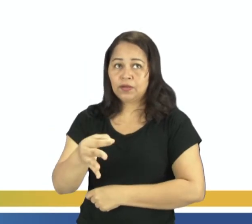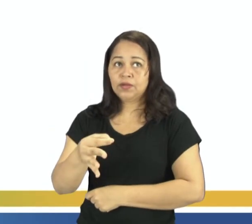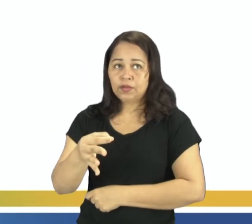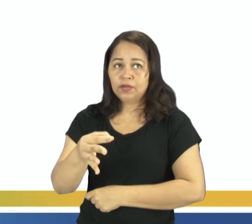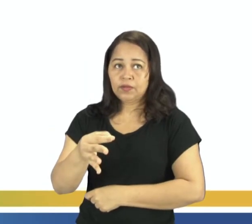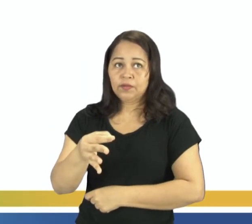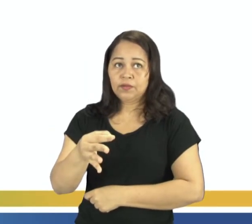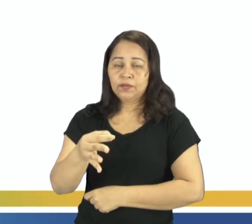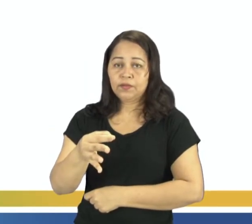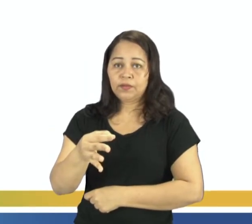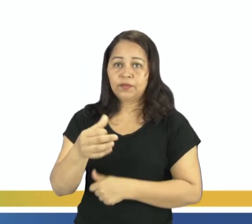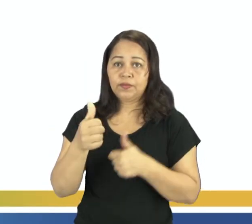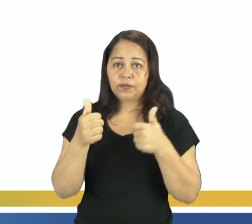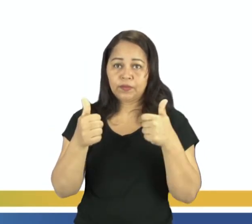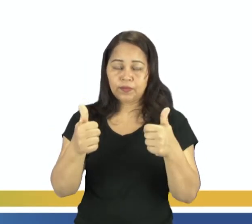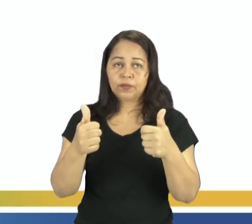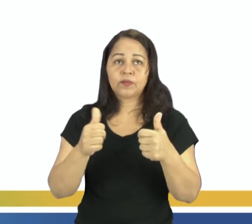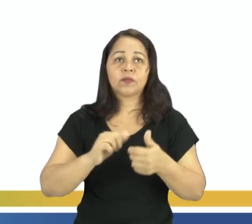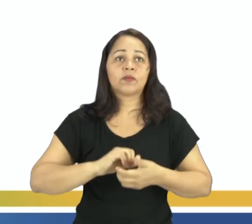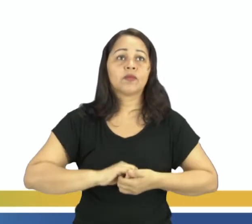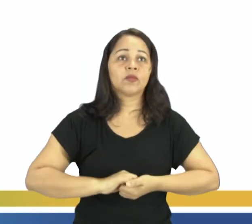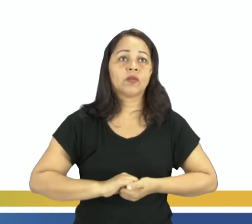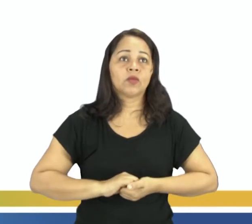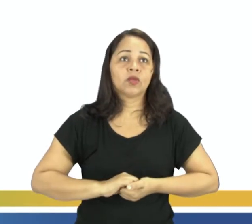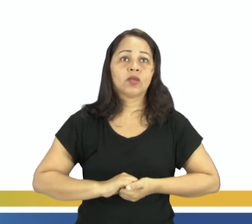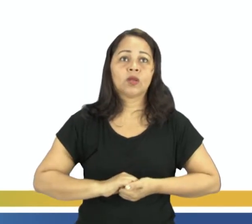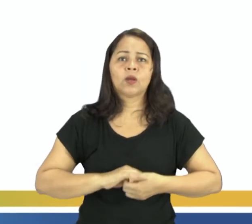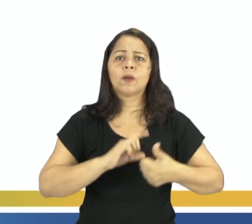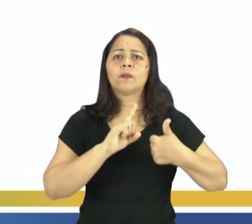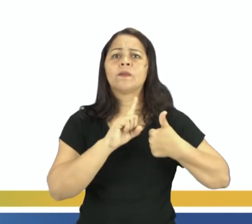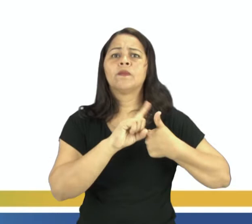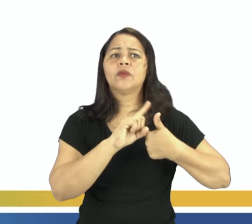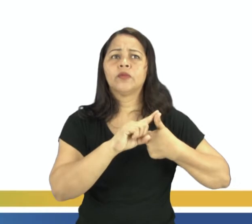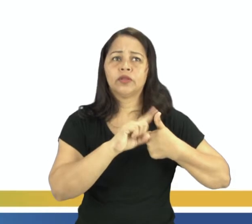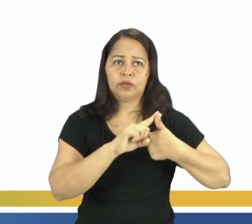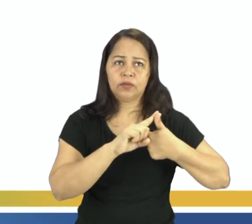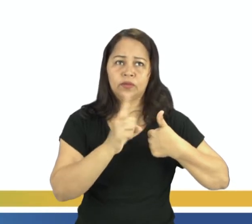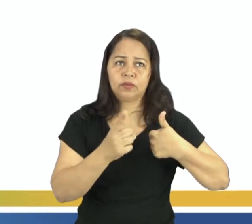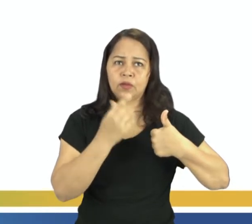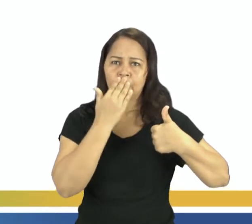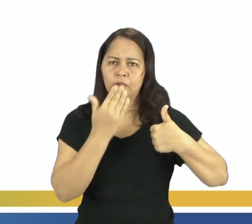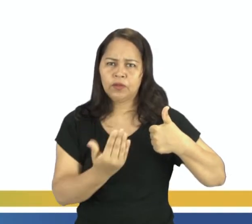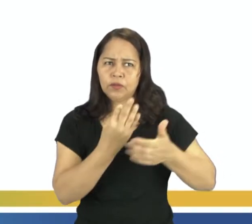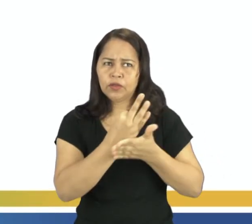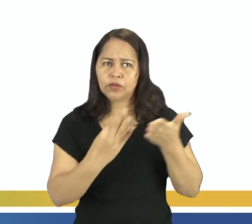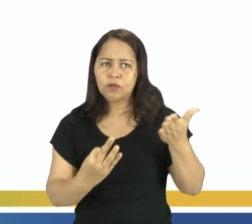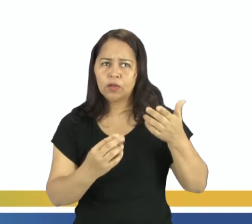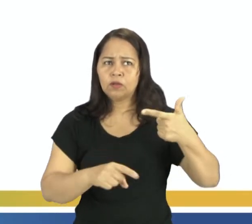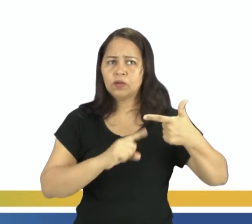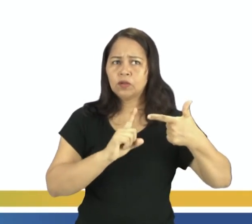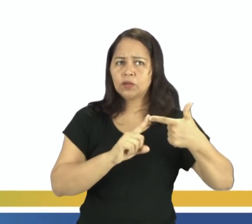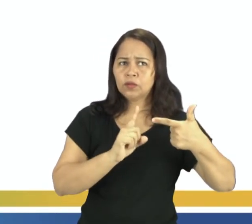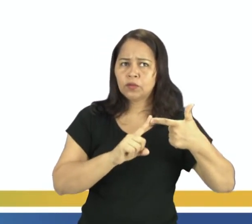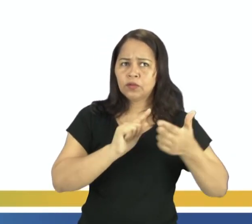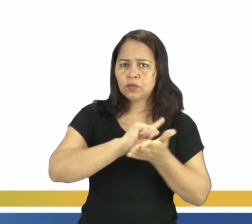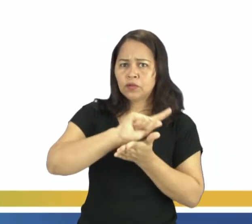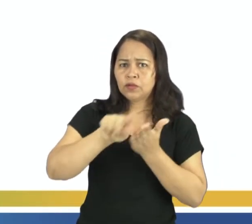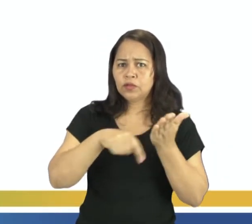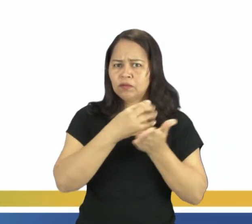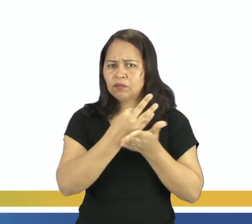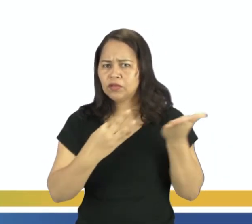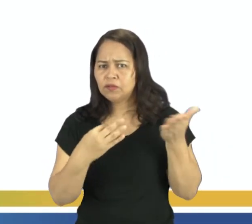marca con una X la respuesta correcta, ¿ok? 1. Un tipo textual. 2. Un género